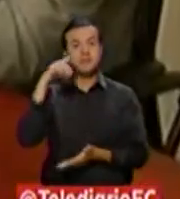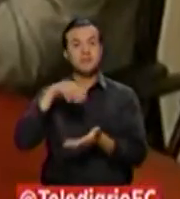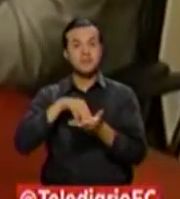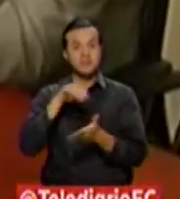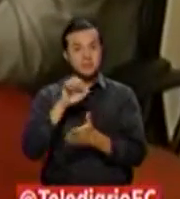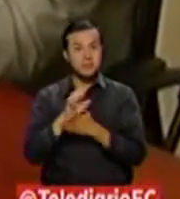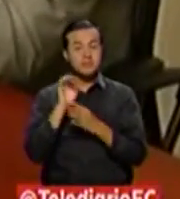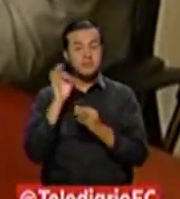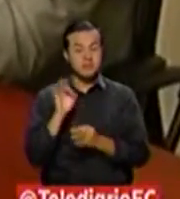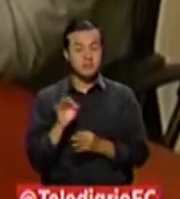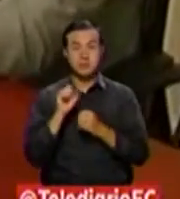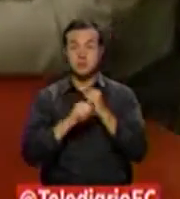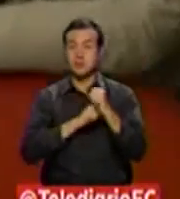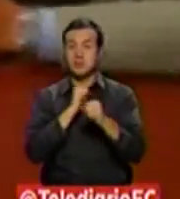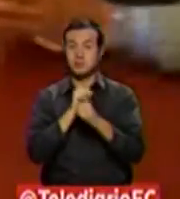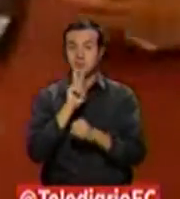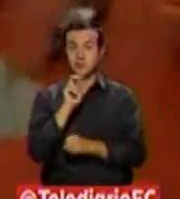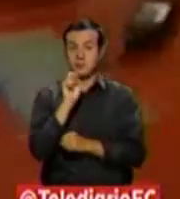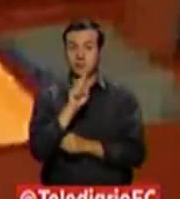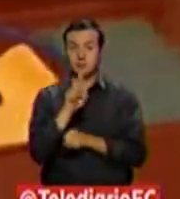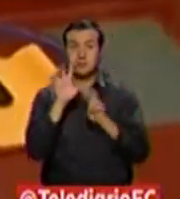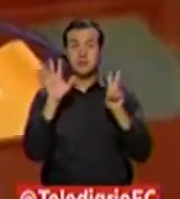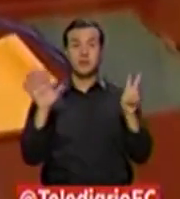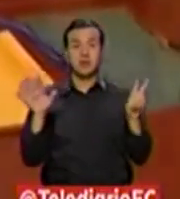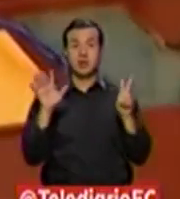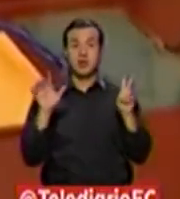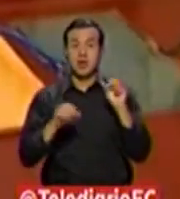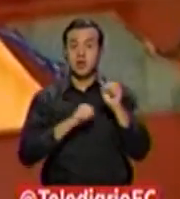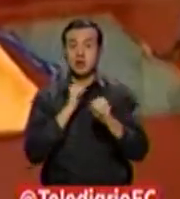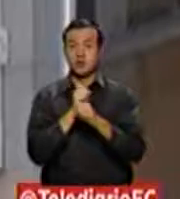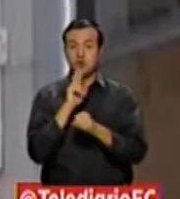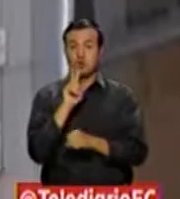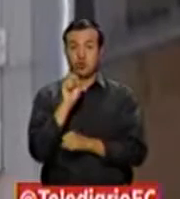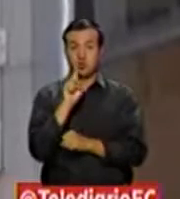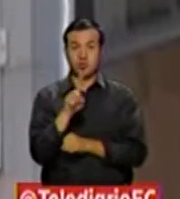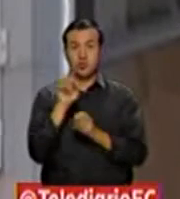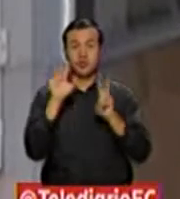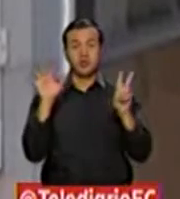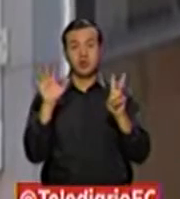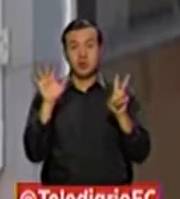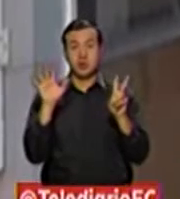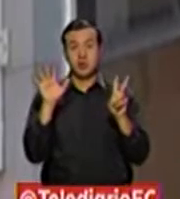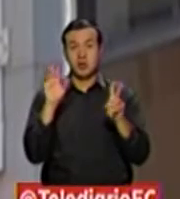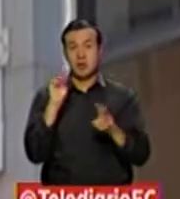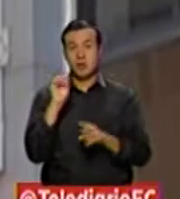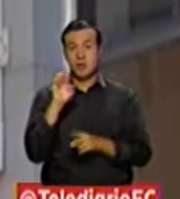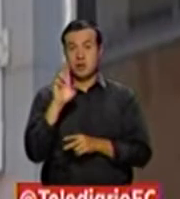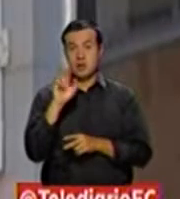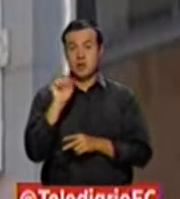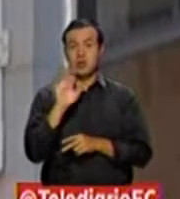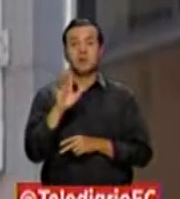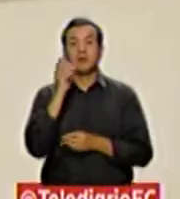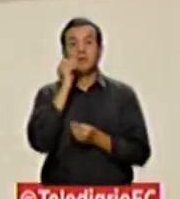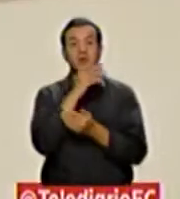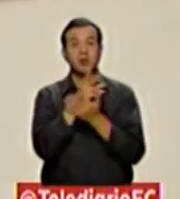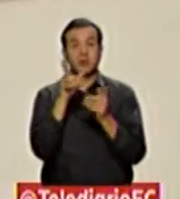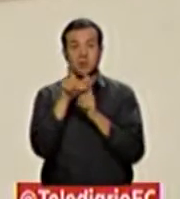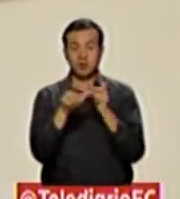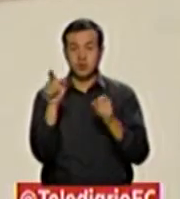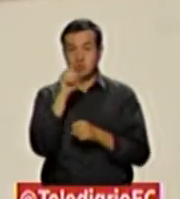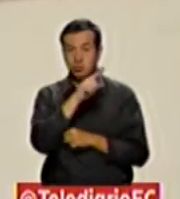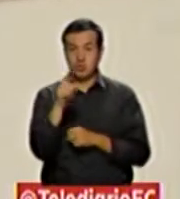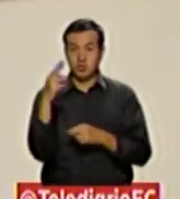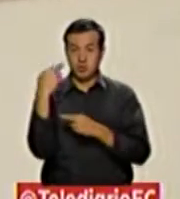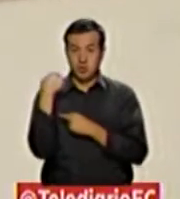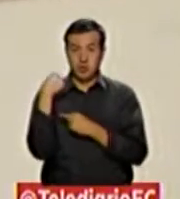ecuatoriano. En 2017, Alexis Mera, en su versión libre y voluntaria ante la Fiscalía, indicó que quien estaba a cargo